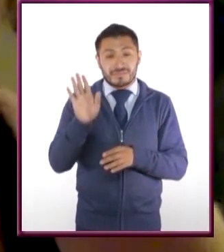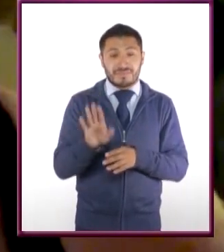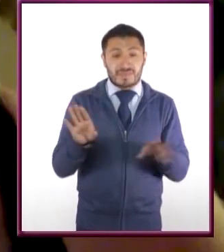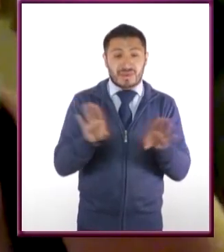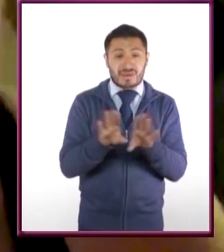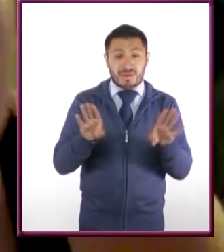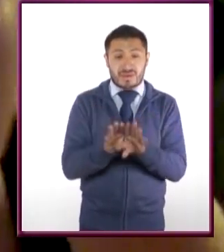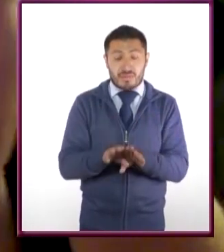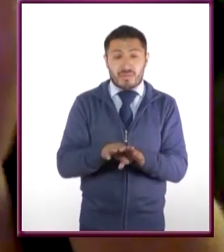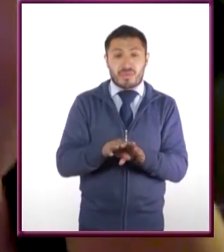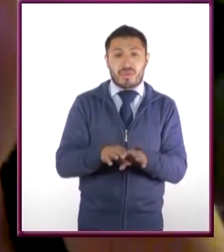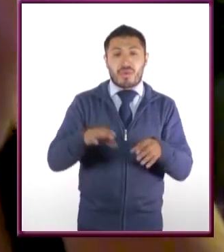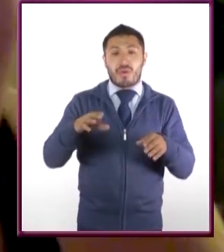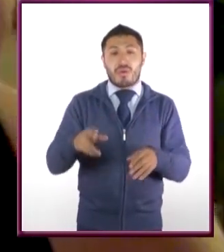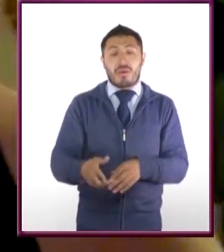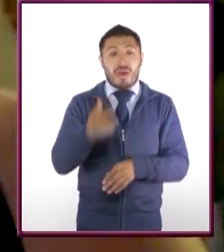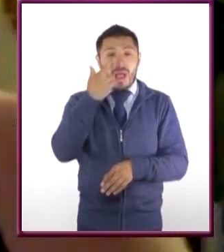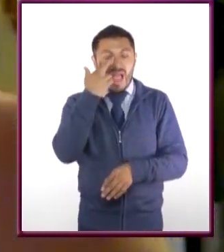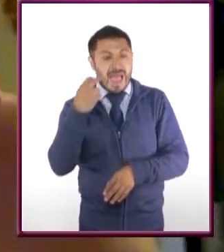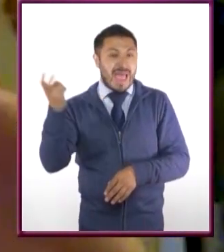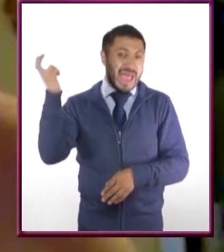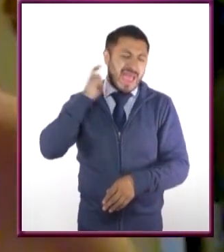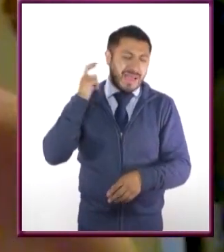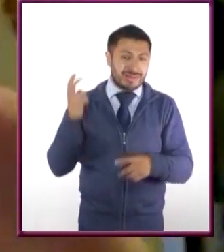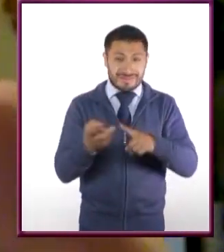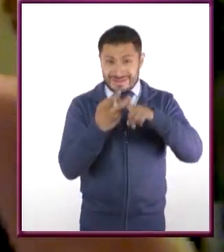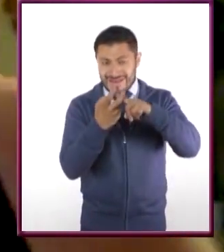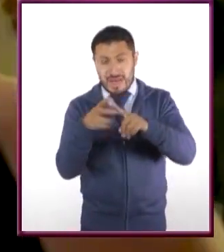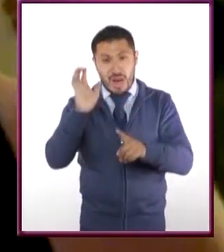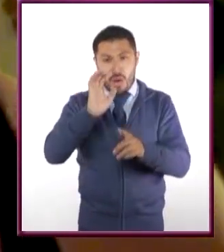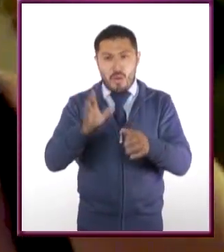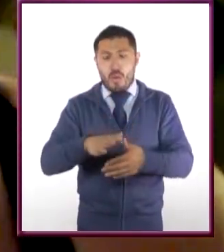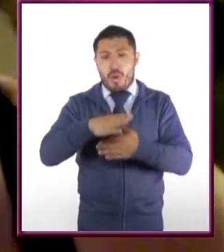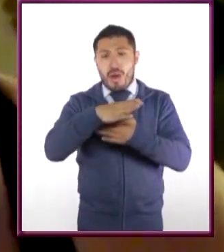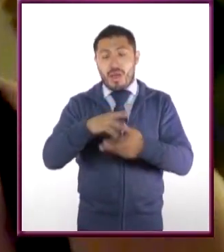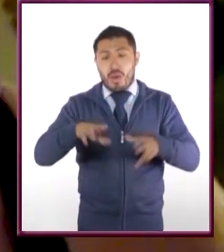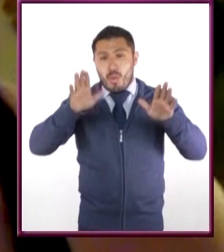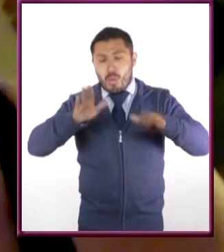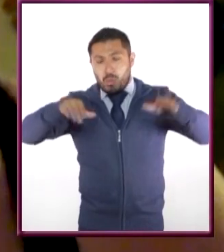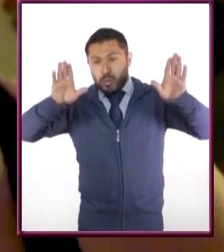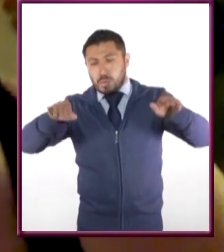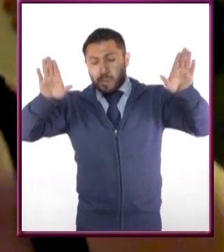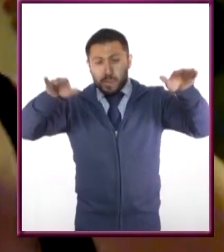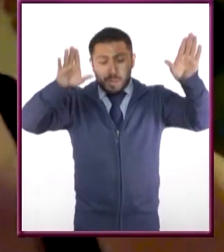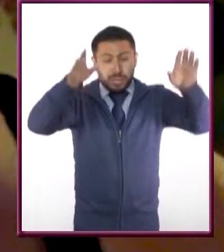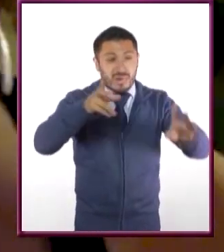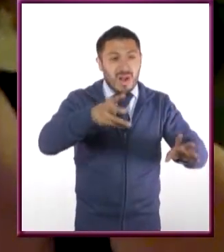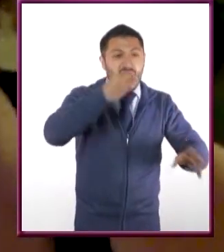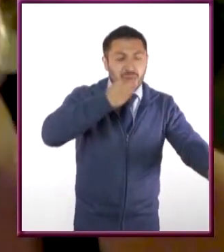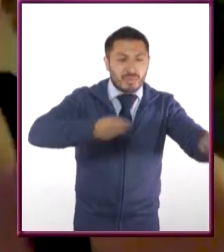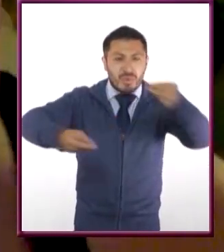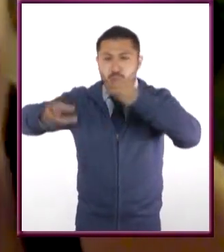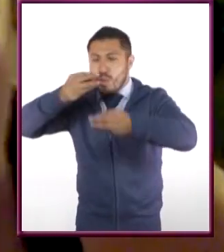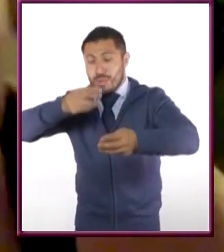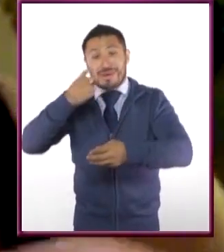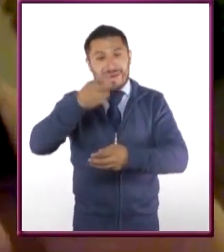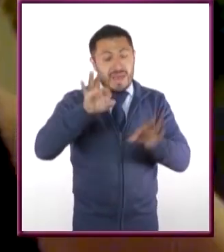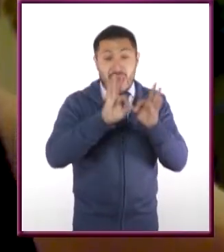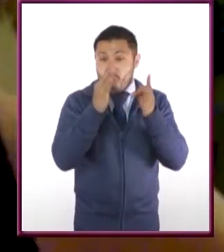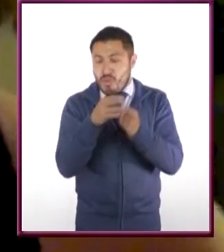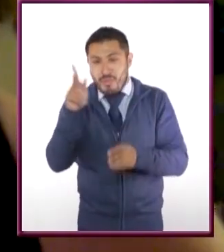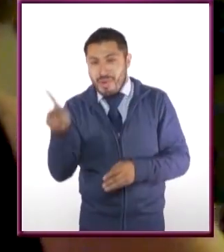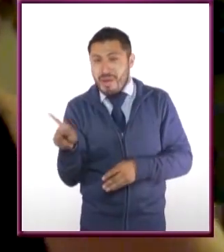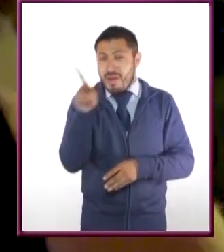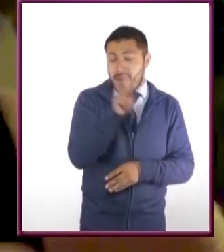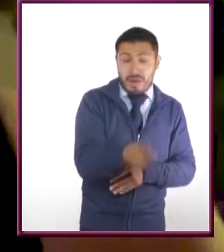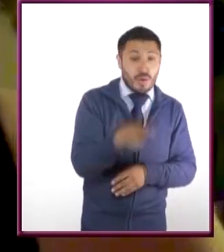hacen los murciélagos cuando salen a capturar insectos, ¿no? Es una forma que a ellas en